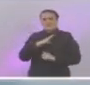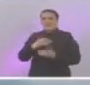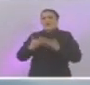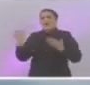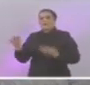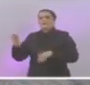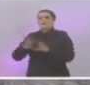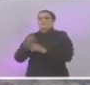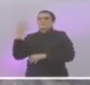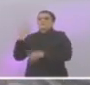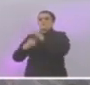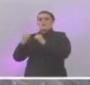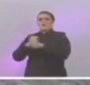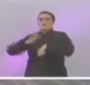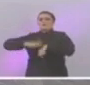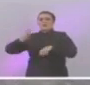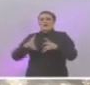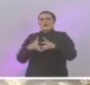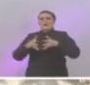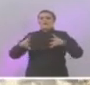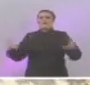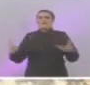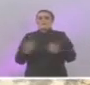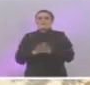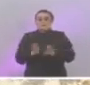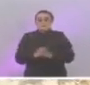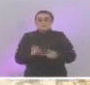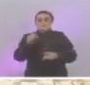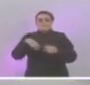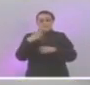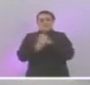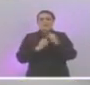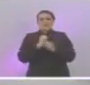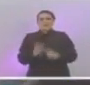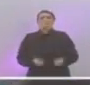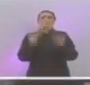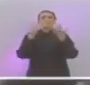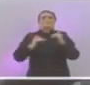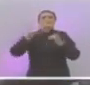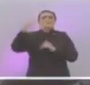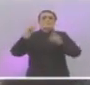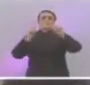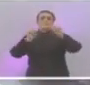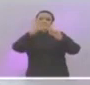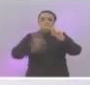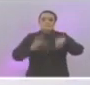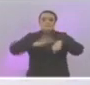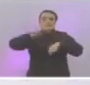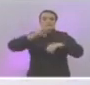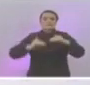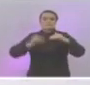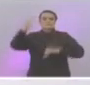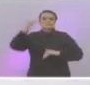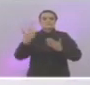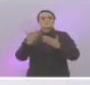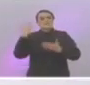los últimos 4 años ha crecido a una tasa media anual de más del 20%, muy